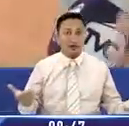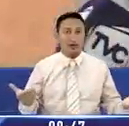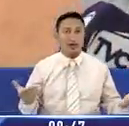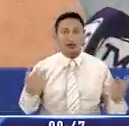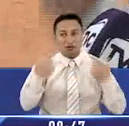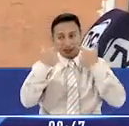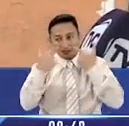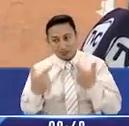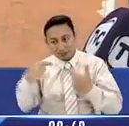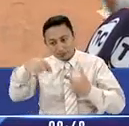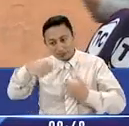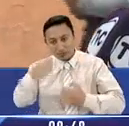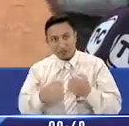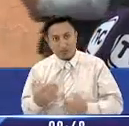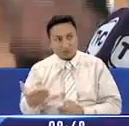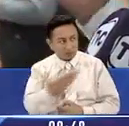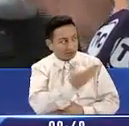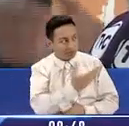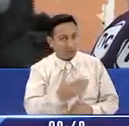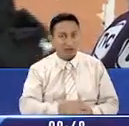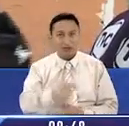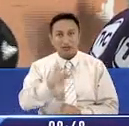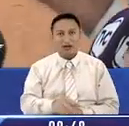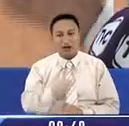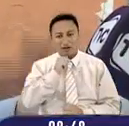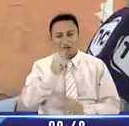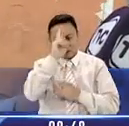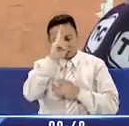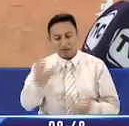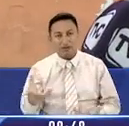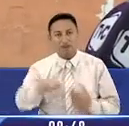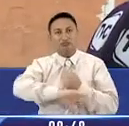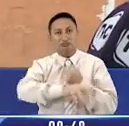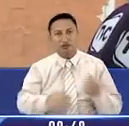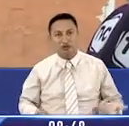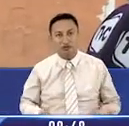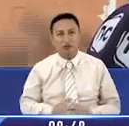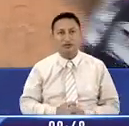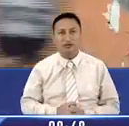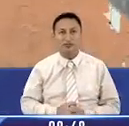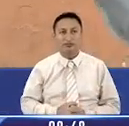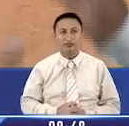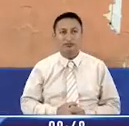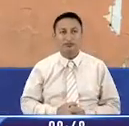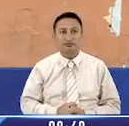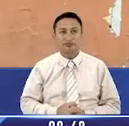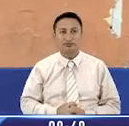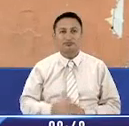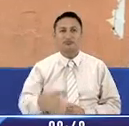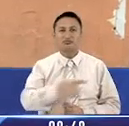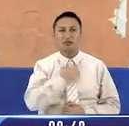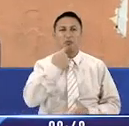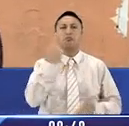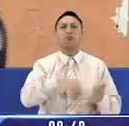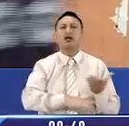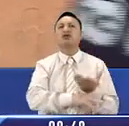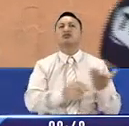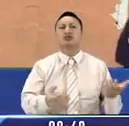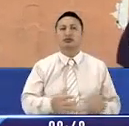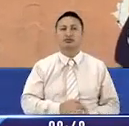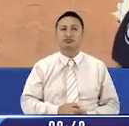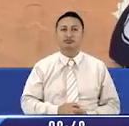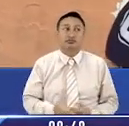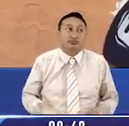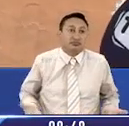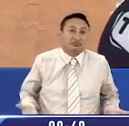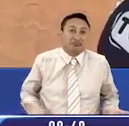situación. Vea, la gente indelicada, cómo se roban. ¿Y para qué les sirve? ¿A dónde se llevan los vidrios? Oiga, no sé, eso es